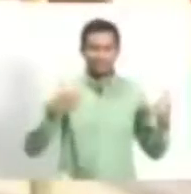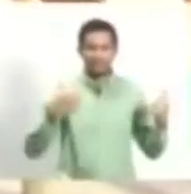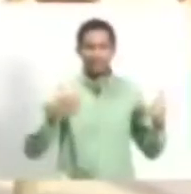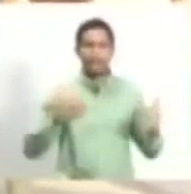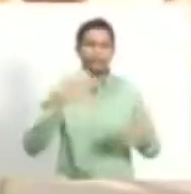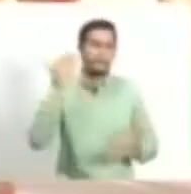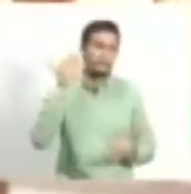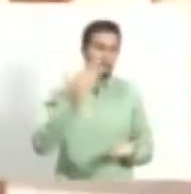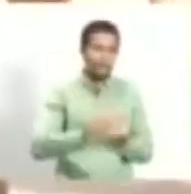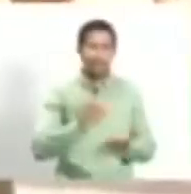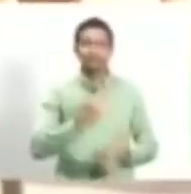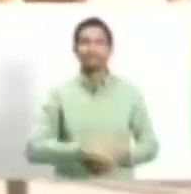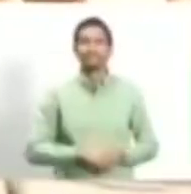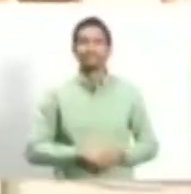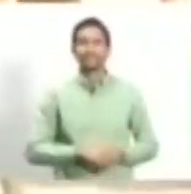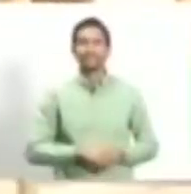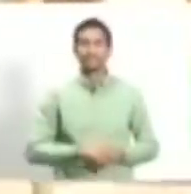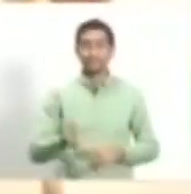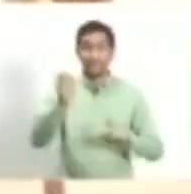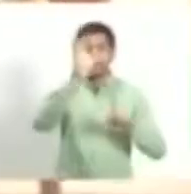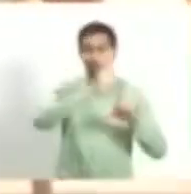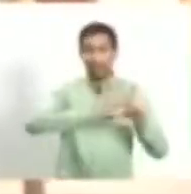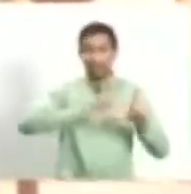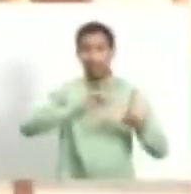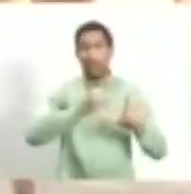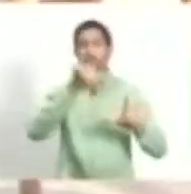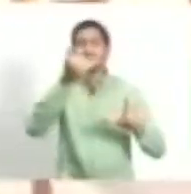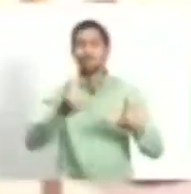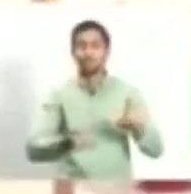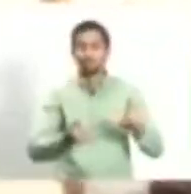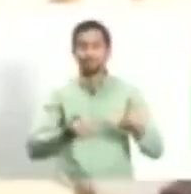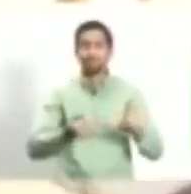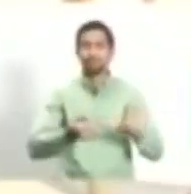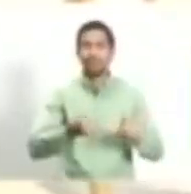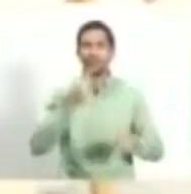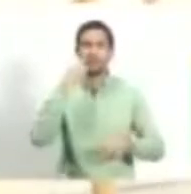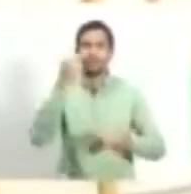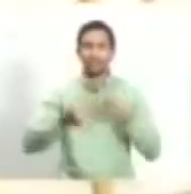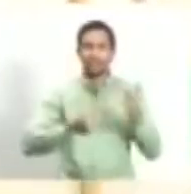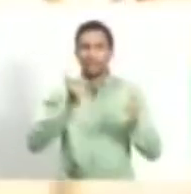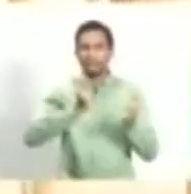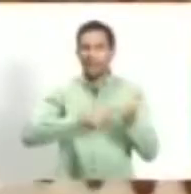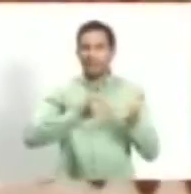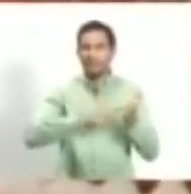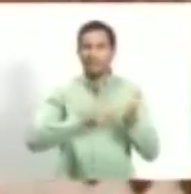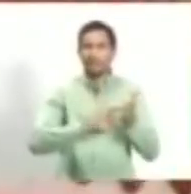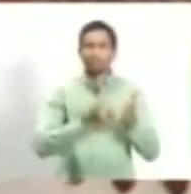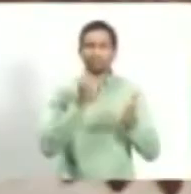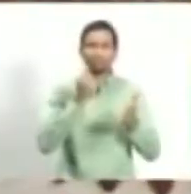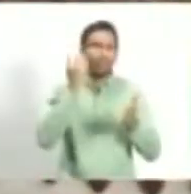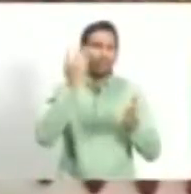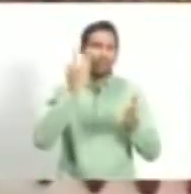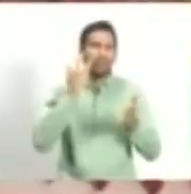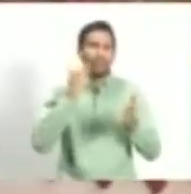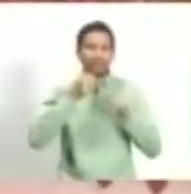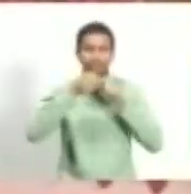acogida en las redes sociales. El video oficial está disponible y tienen un gran número de visitas en pocos días de haber sido